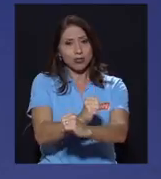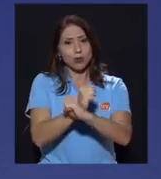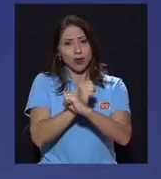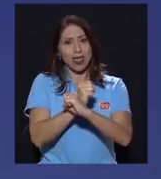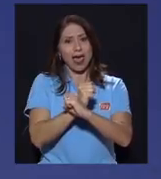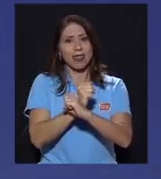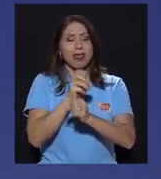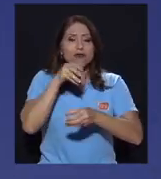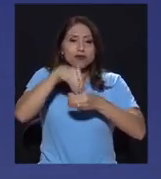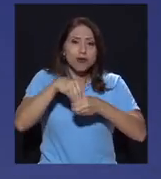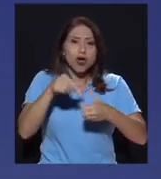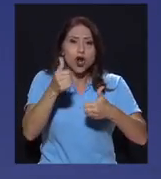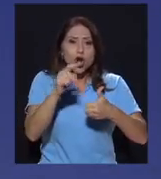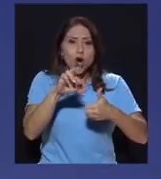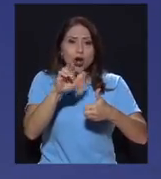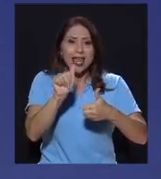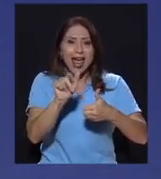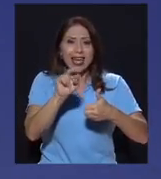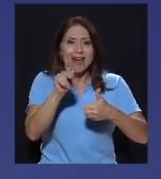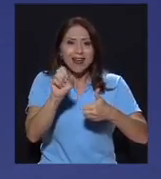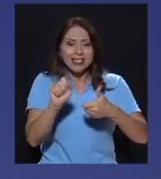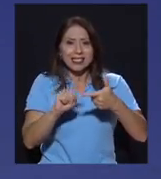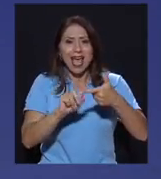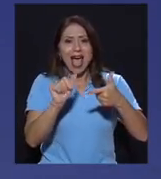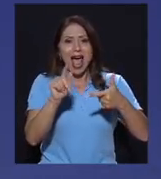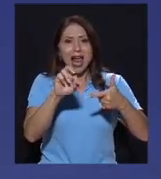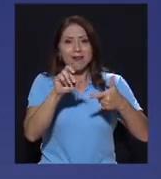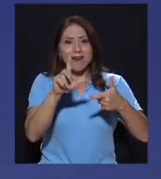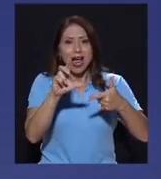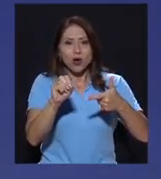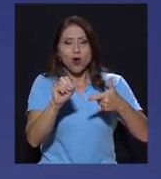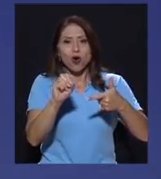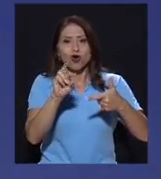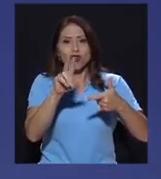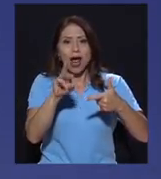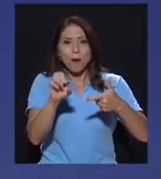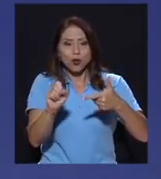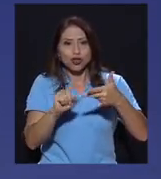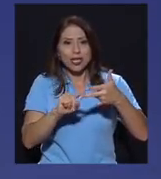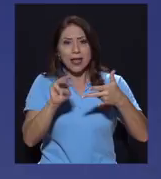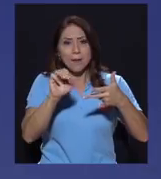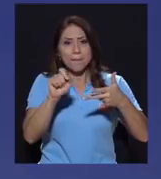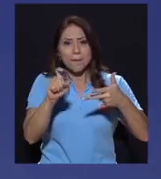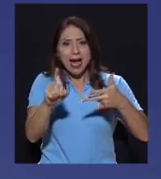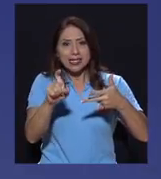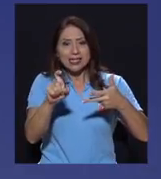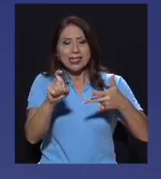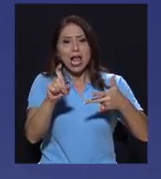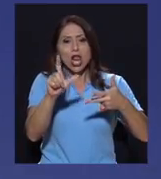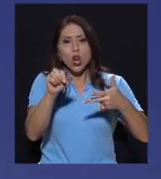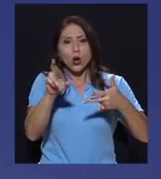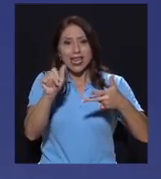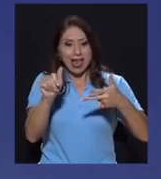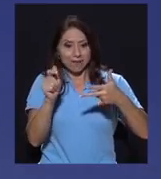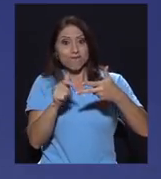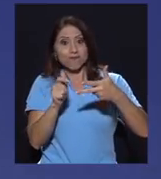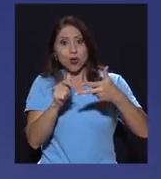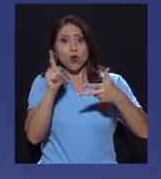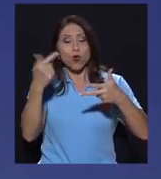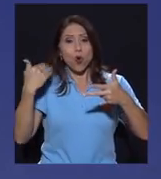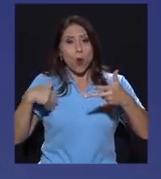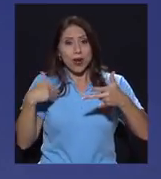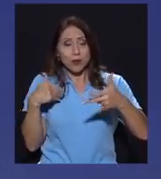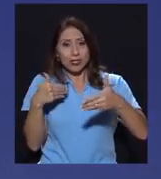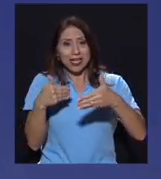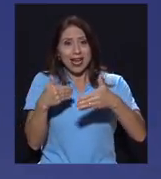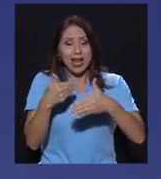contemplaba gloria navas a don álvaro ramos díaz max loría creo que bueno en el caso de max lo haría un hombre muy cercano